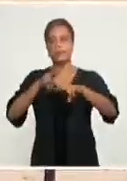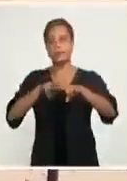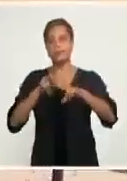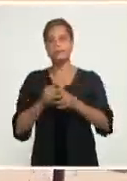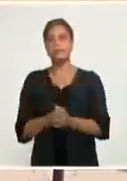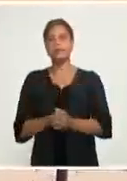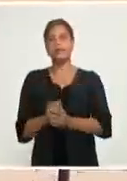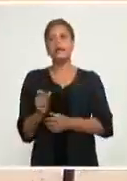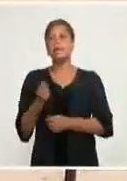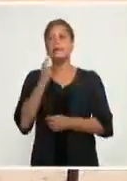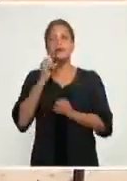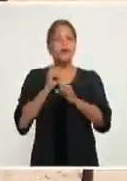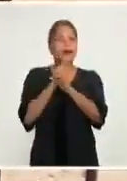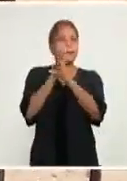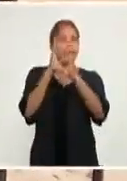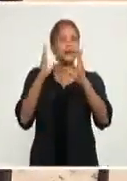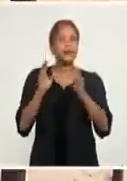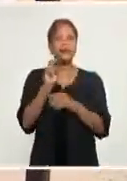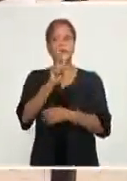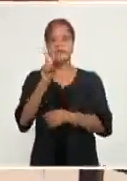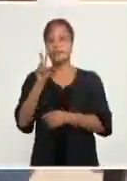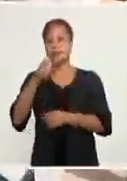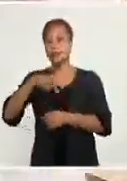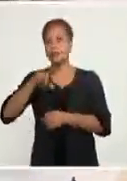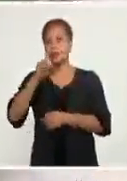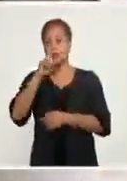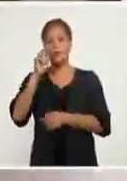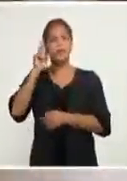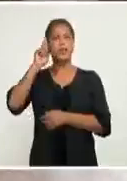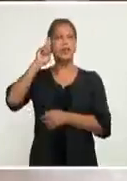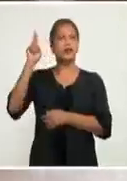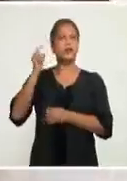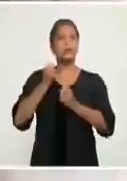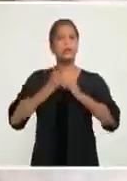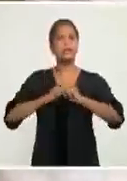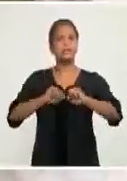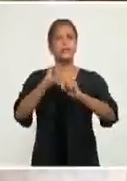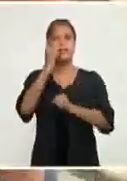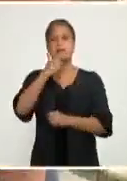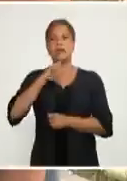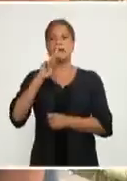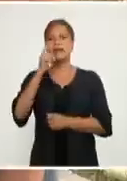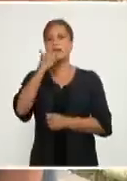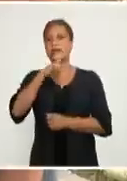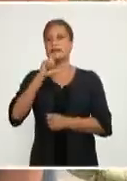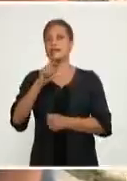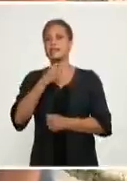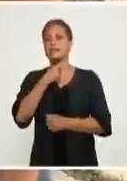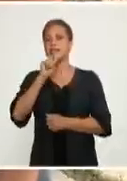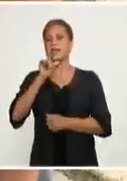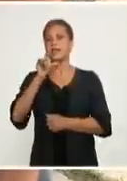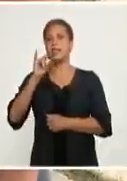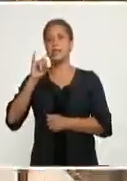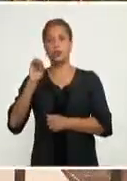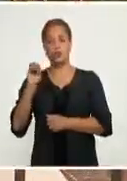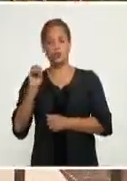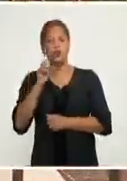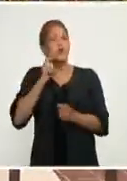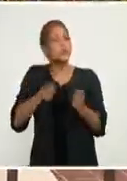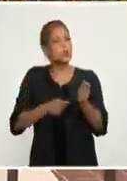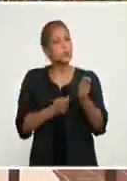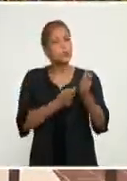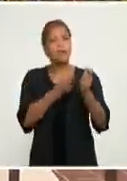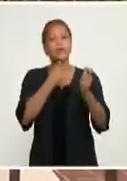Desde las primeras horas de este 22 de junio se recordó el natalicio de Aracelio Iglesias, quien luchara hasta sus últimas